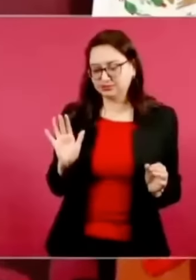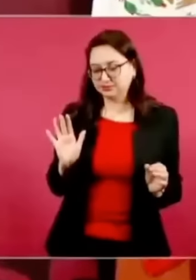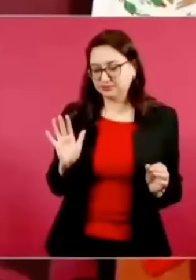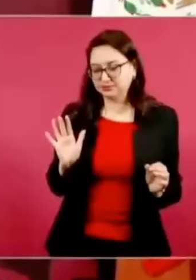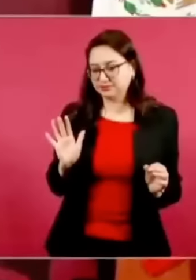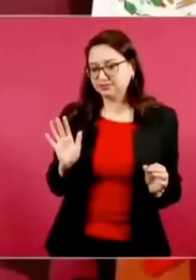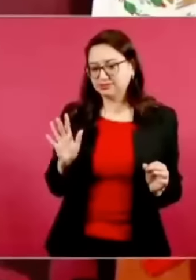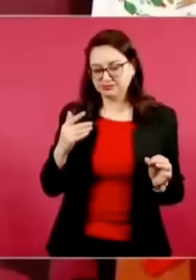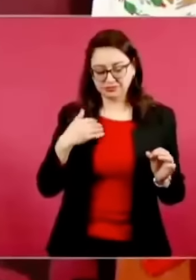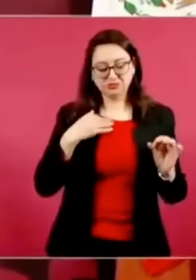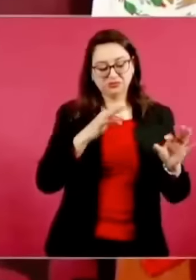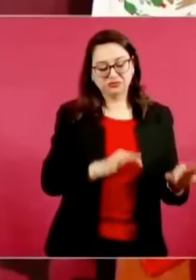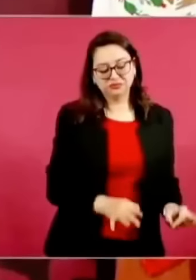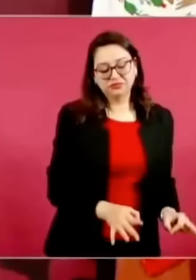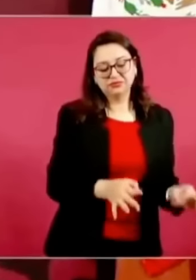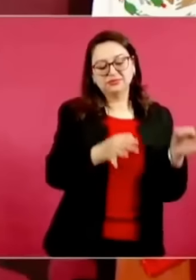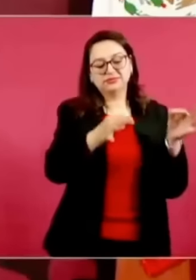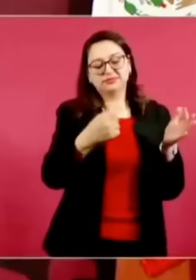quieres que yo